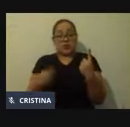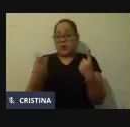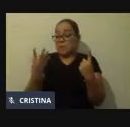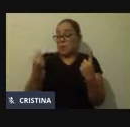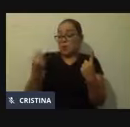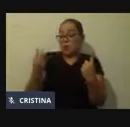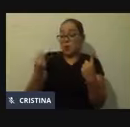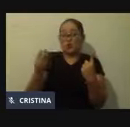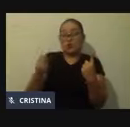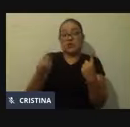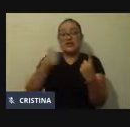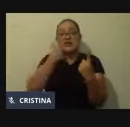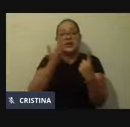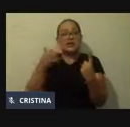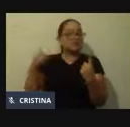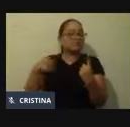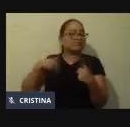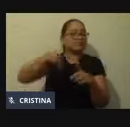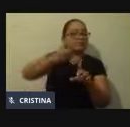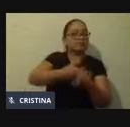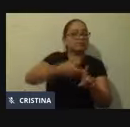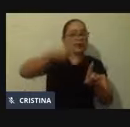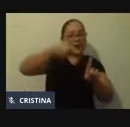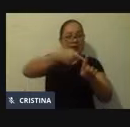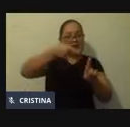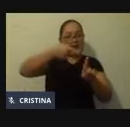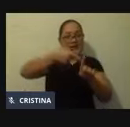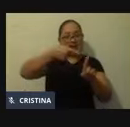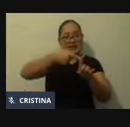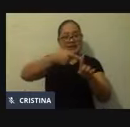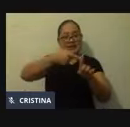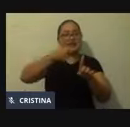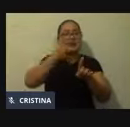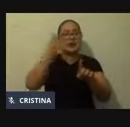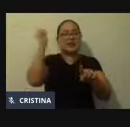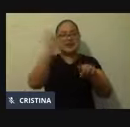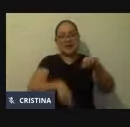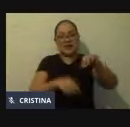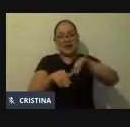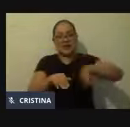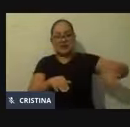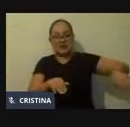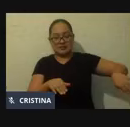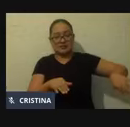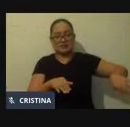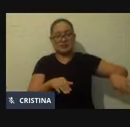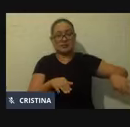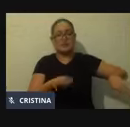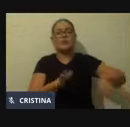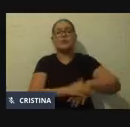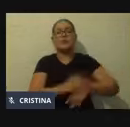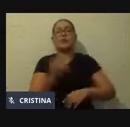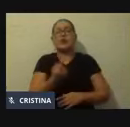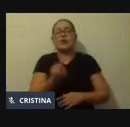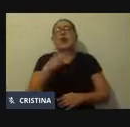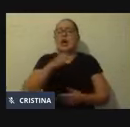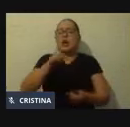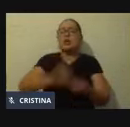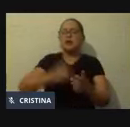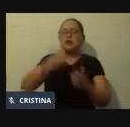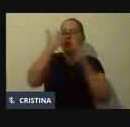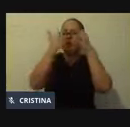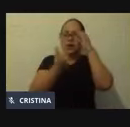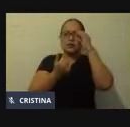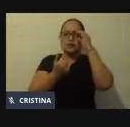para desprestigiar y para quitarle un lugar social a otra persona. ¿Por qué? Puede haber una razón para ello, puede